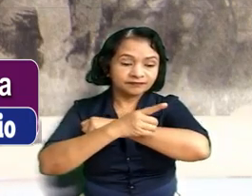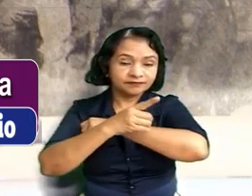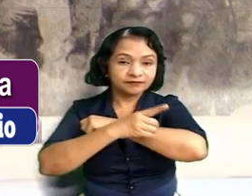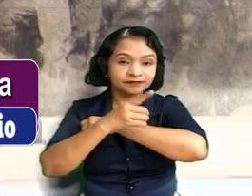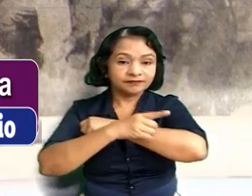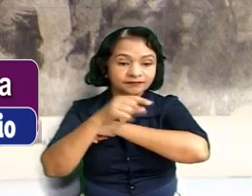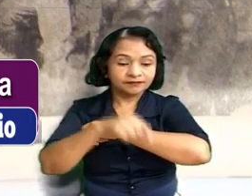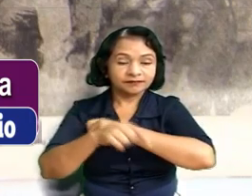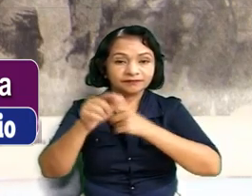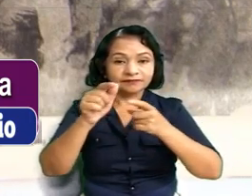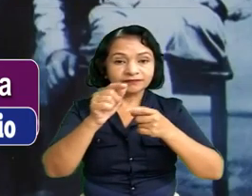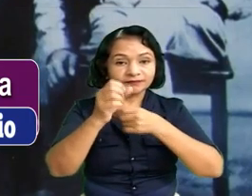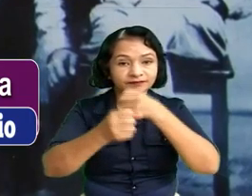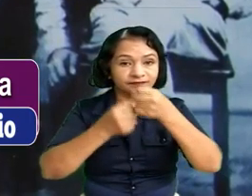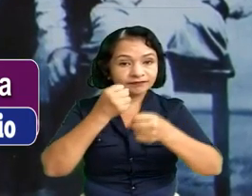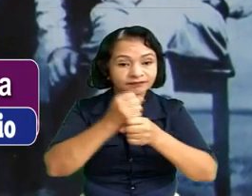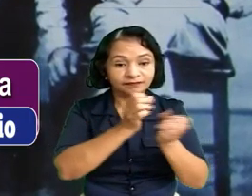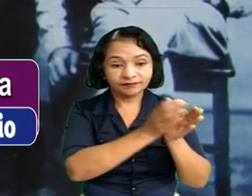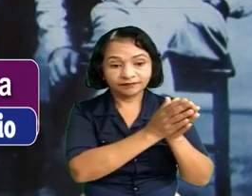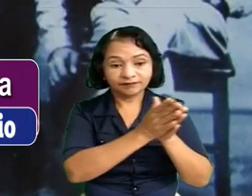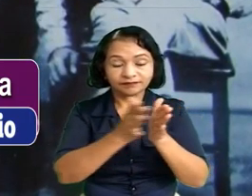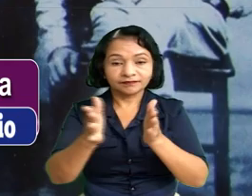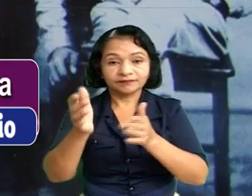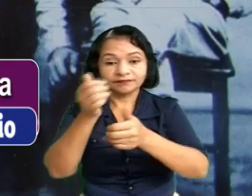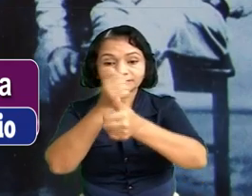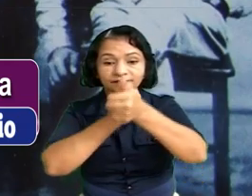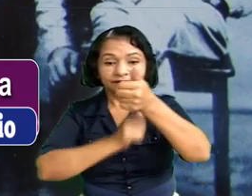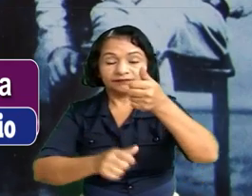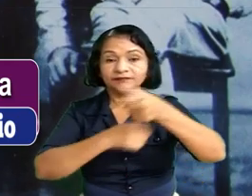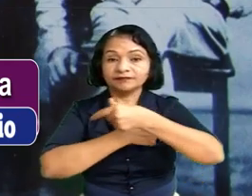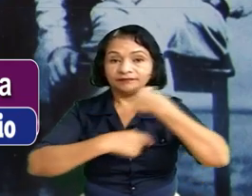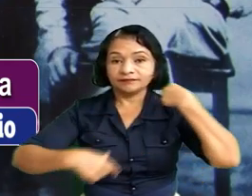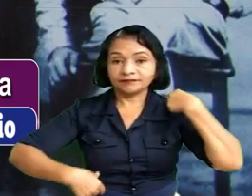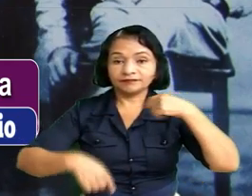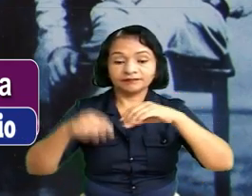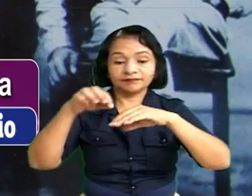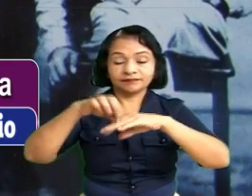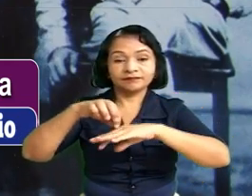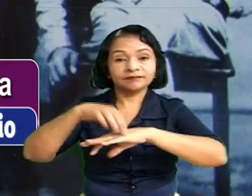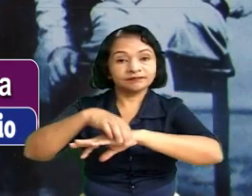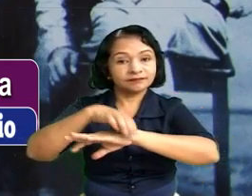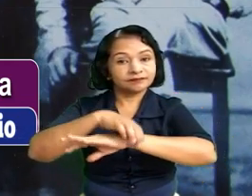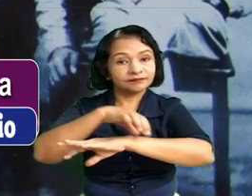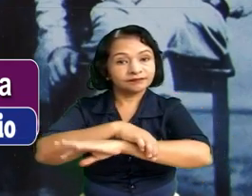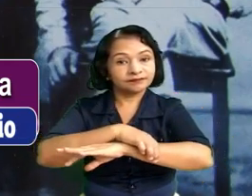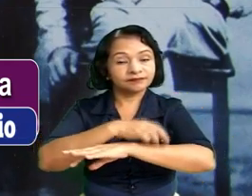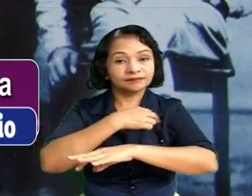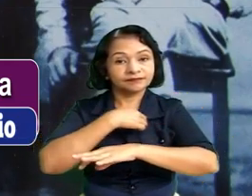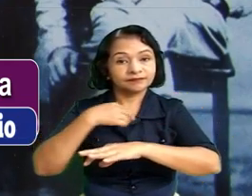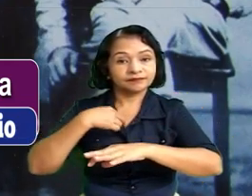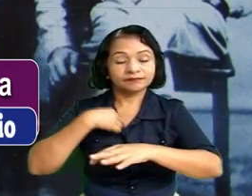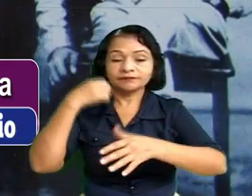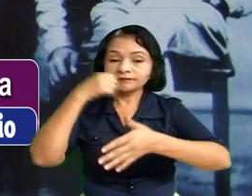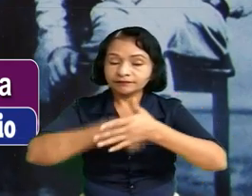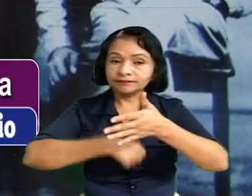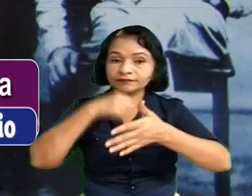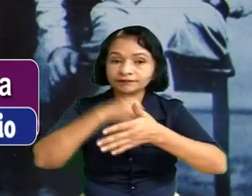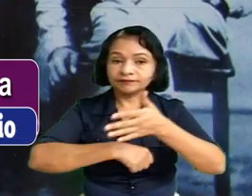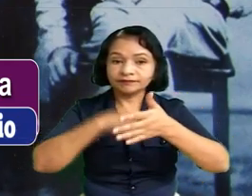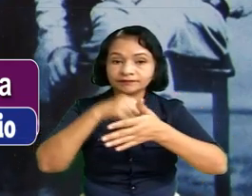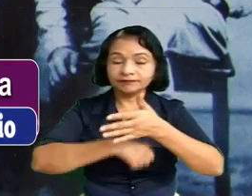Ortega y con nuestra vicepresidenta de la República, Rosario Murillo, que ha sido una tenaz luchadora